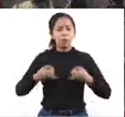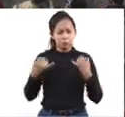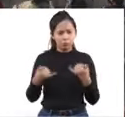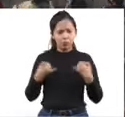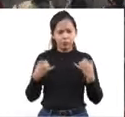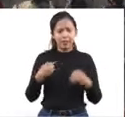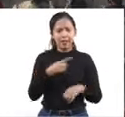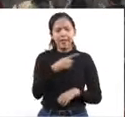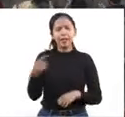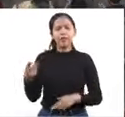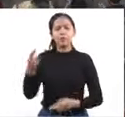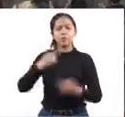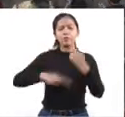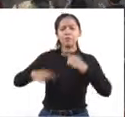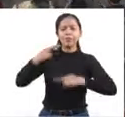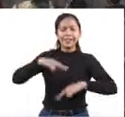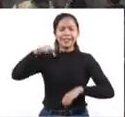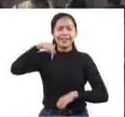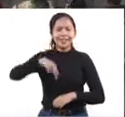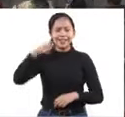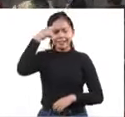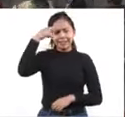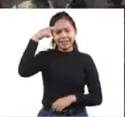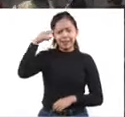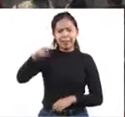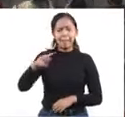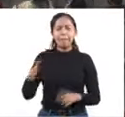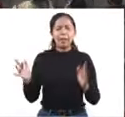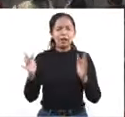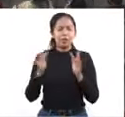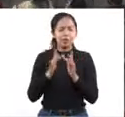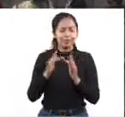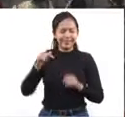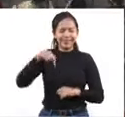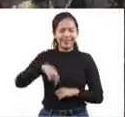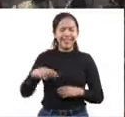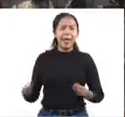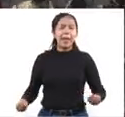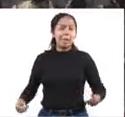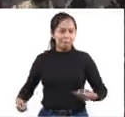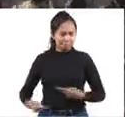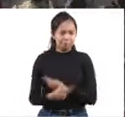que regresan a nuestro país a conectarse con sus raíces mexicanas.